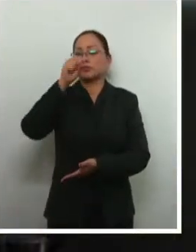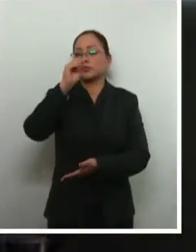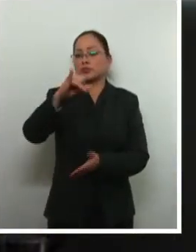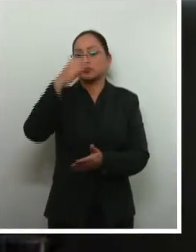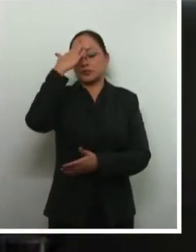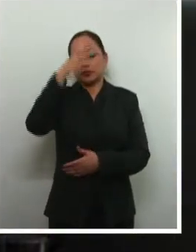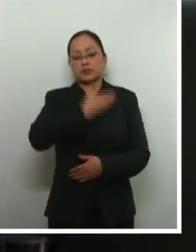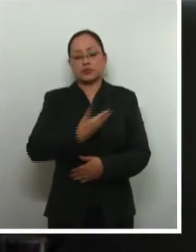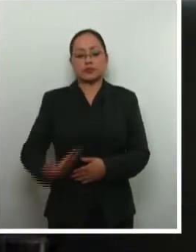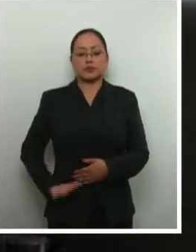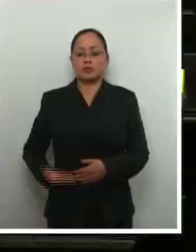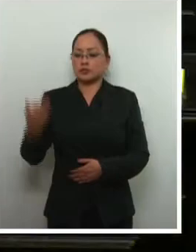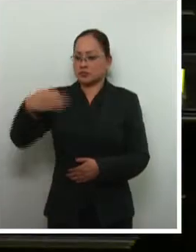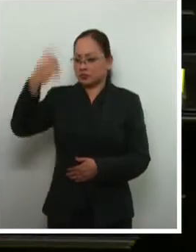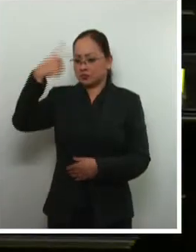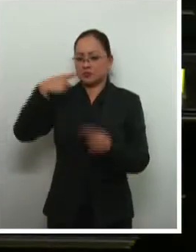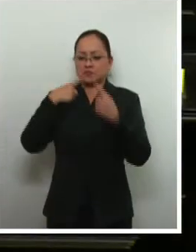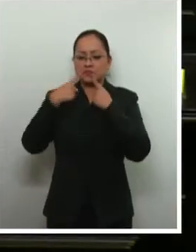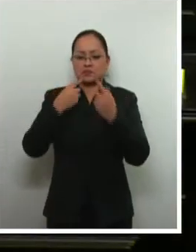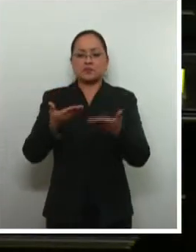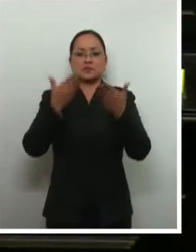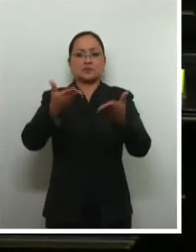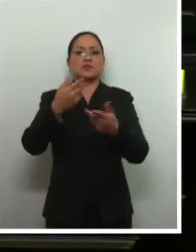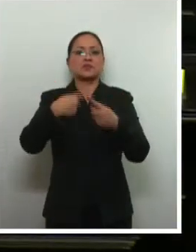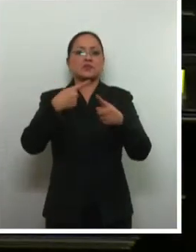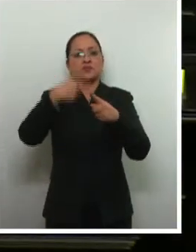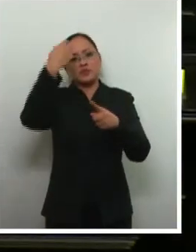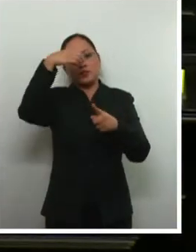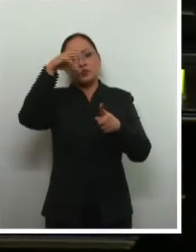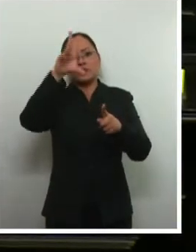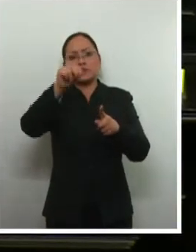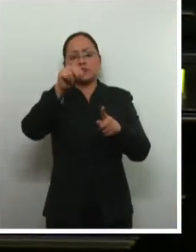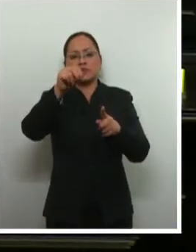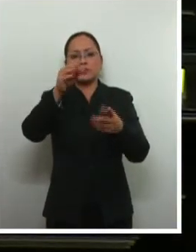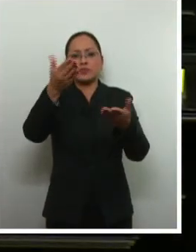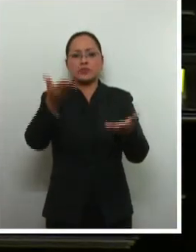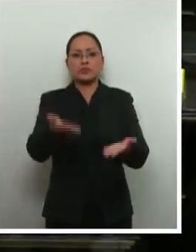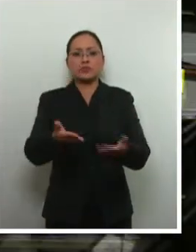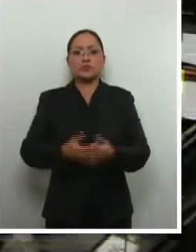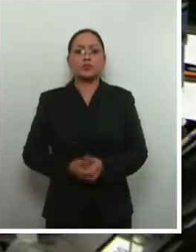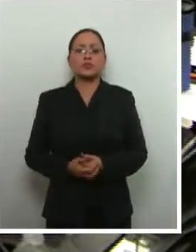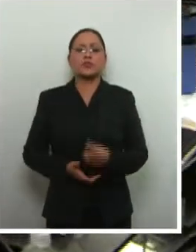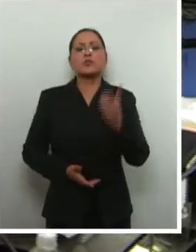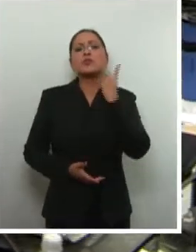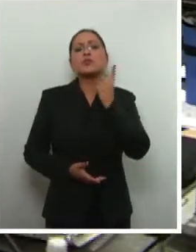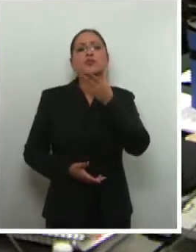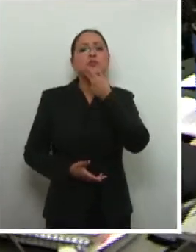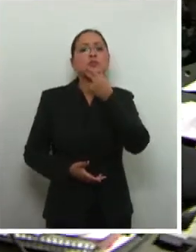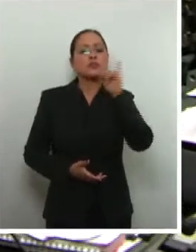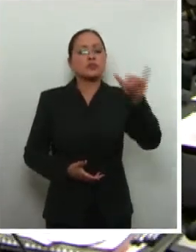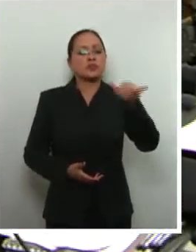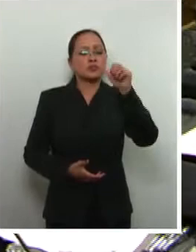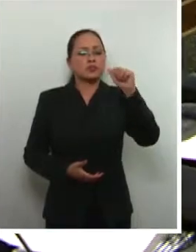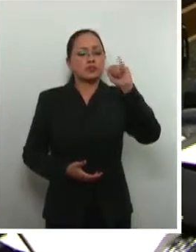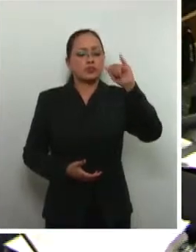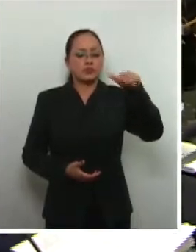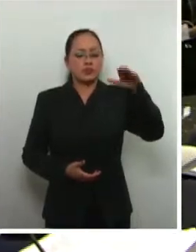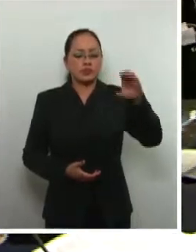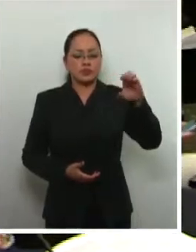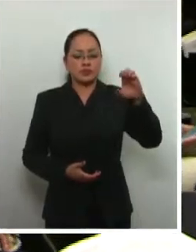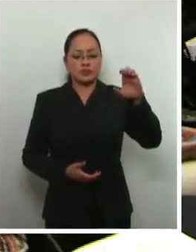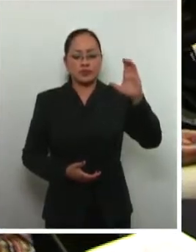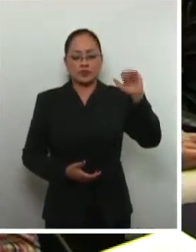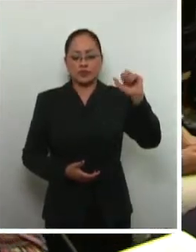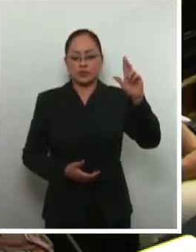afirmativa, presidente. Se admite a discusión. Oradores en contra. El diputado Jaime Cárdenas. ¿Algún